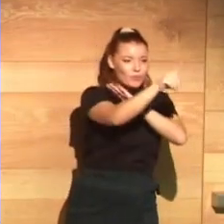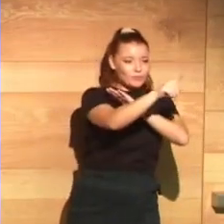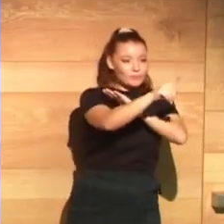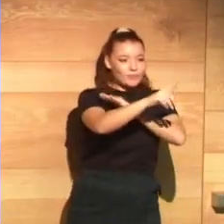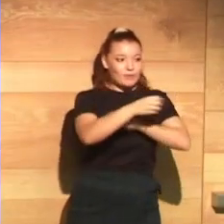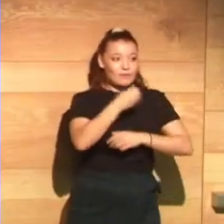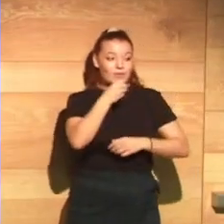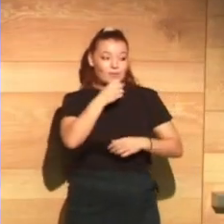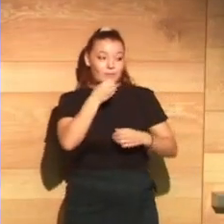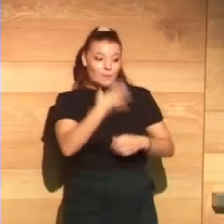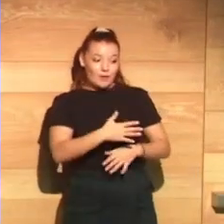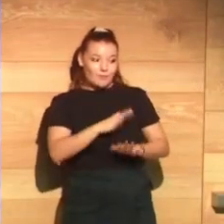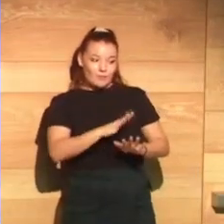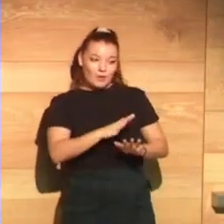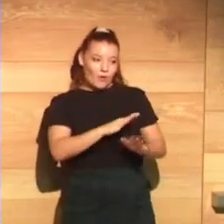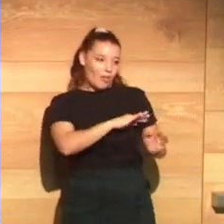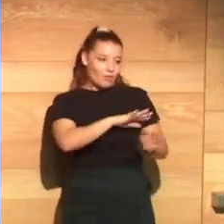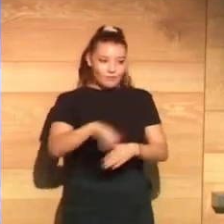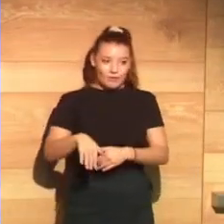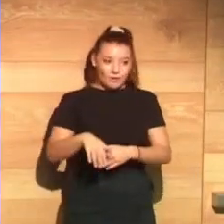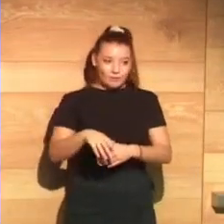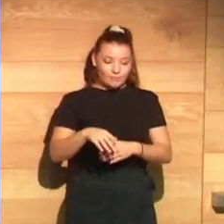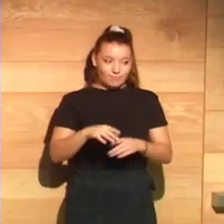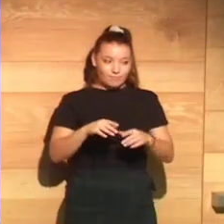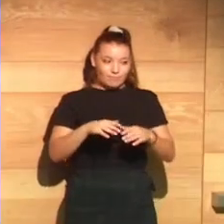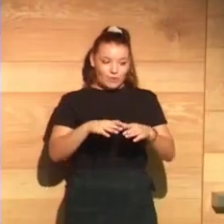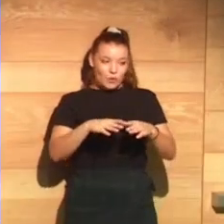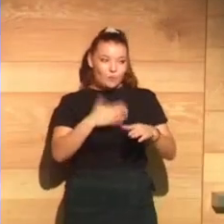viene súper bien, pero que luego te